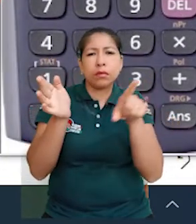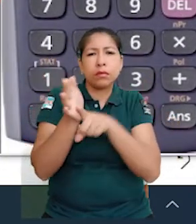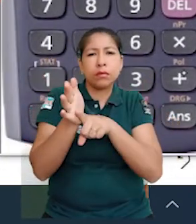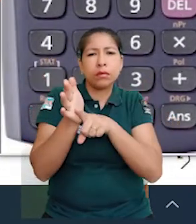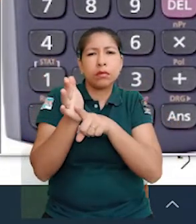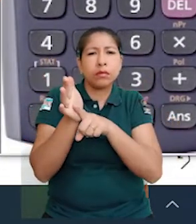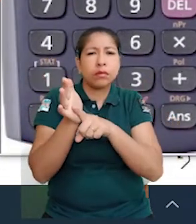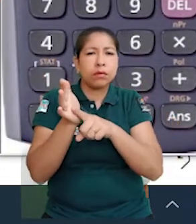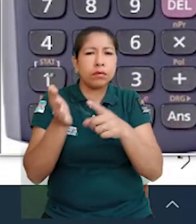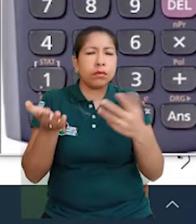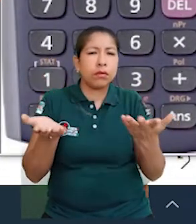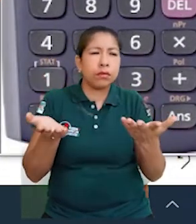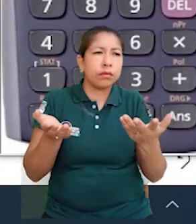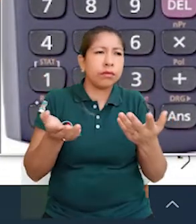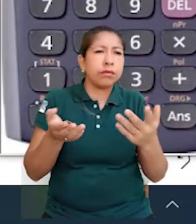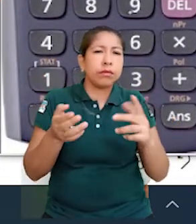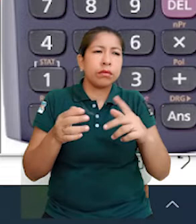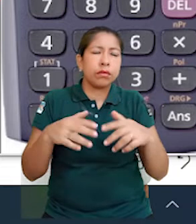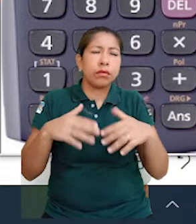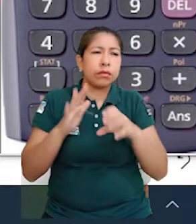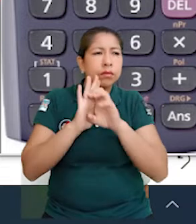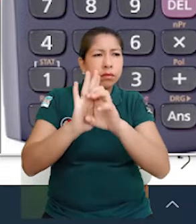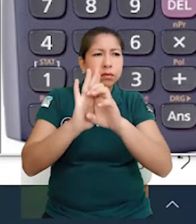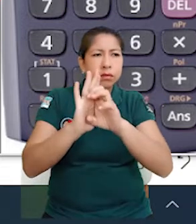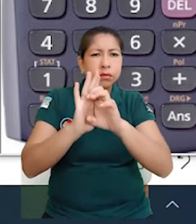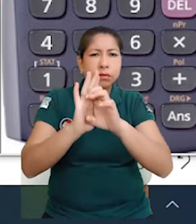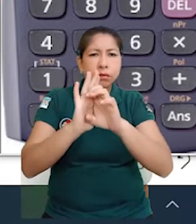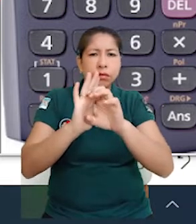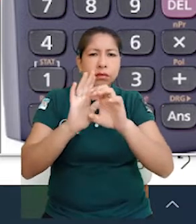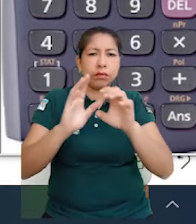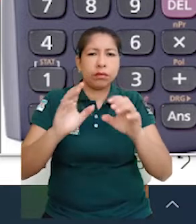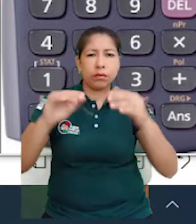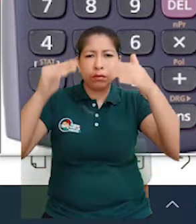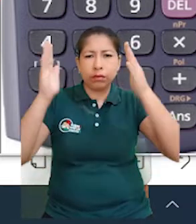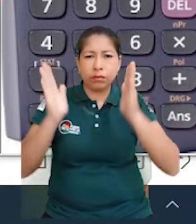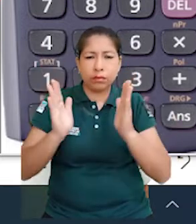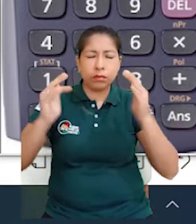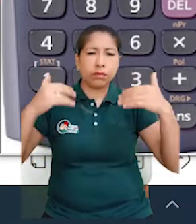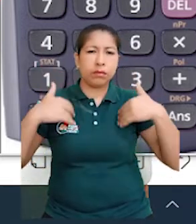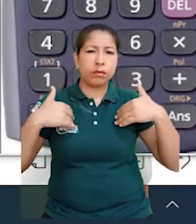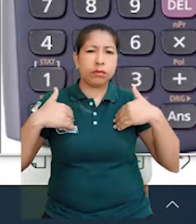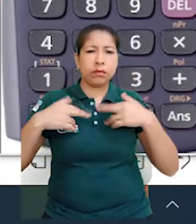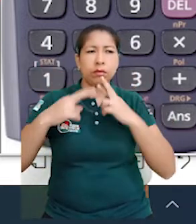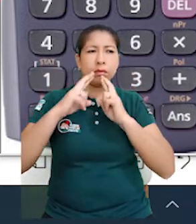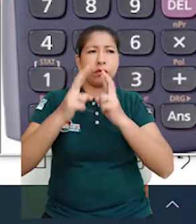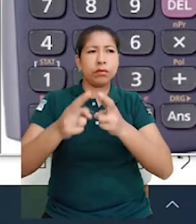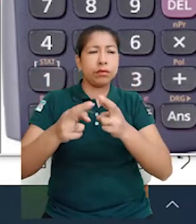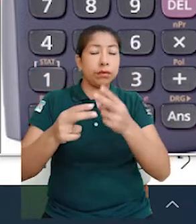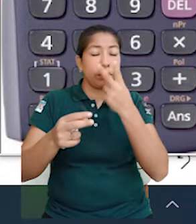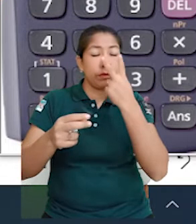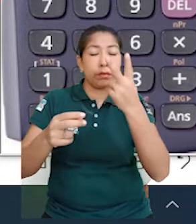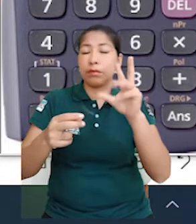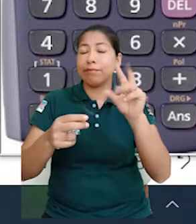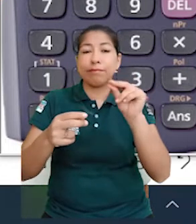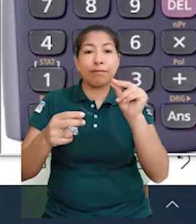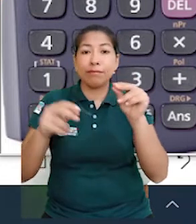logaritmo de menos 100, por ejemplo, y cerramos paréntesis, veremos que el resultado no es posible sacar.